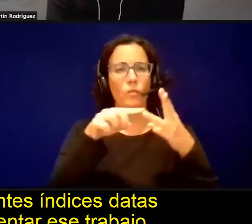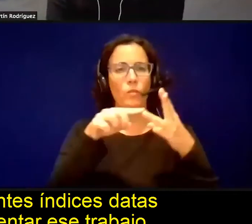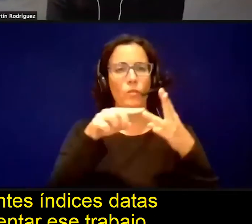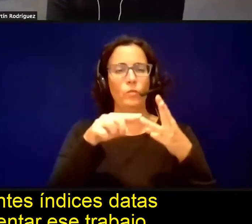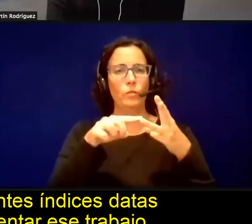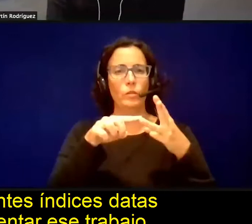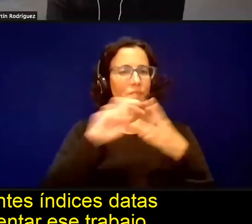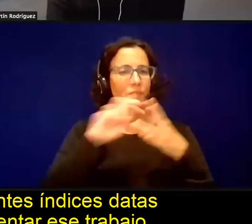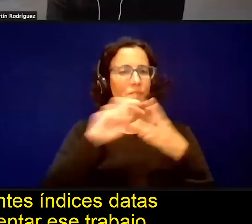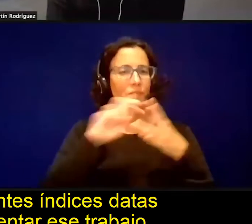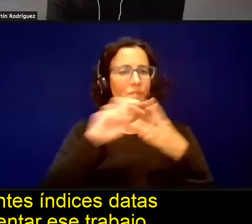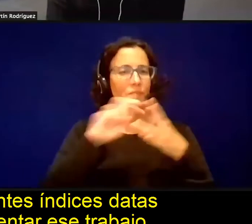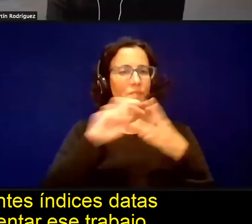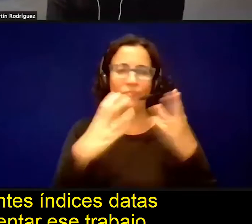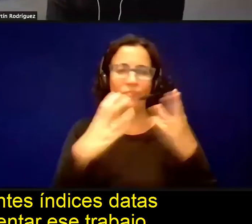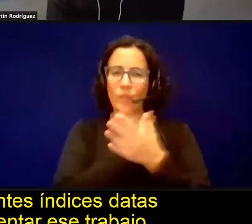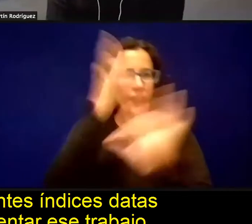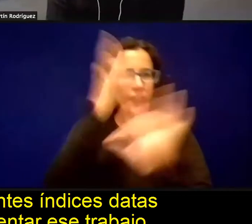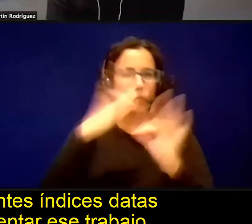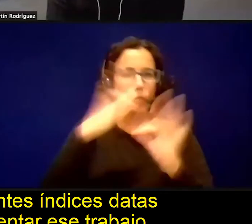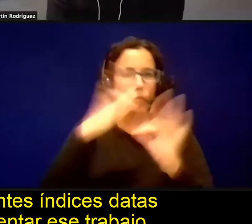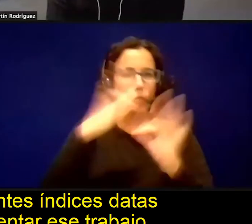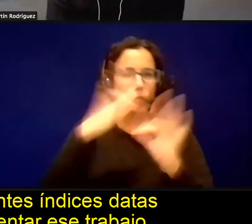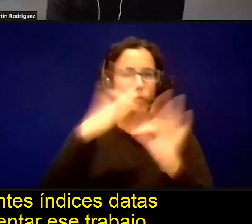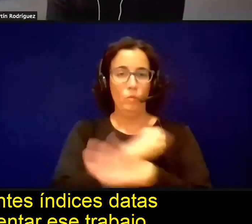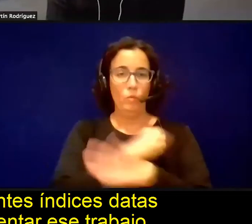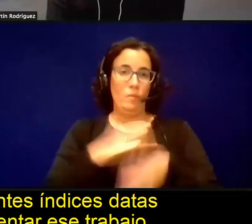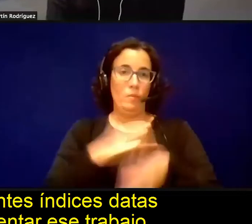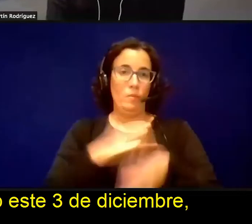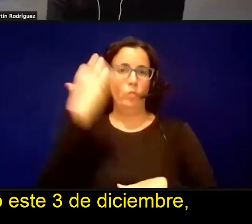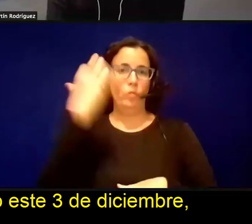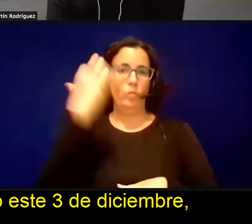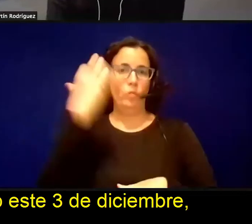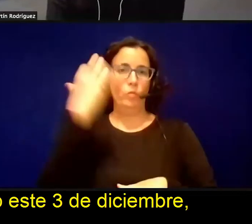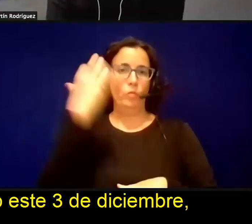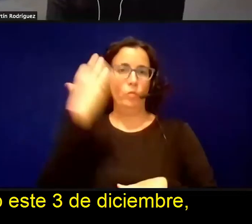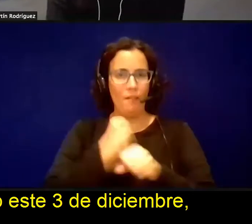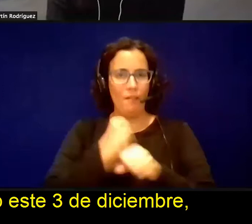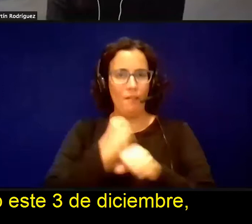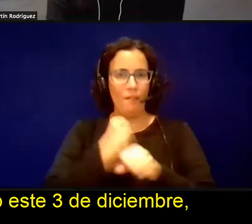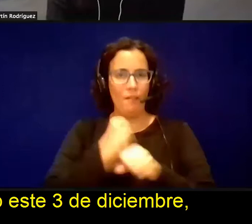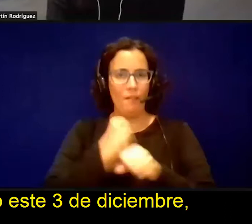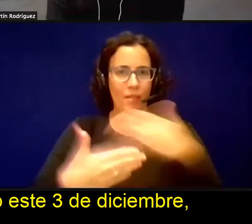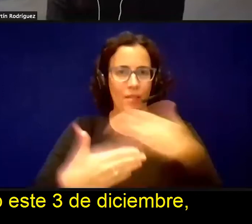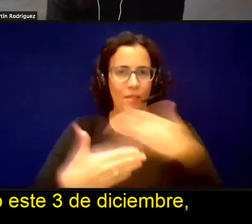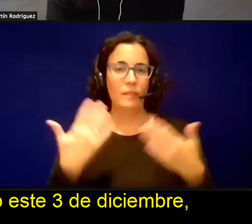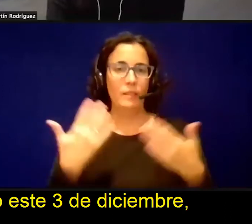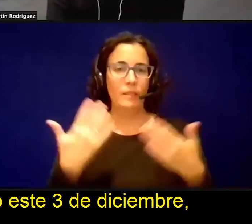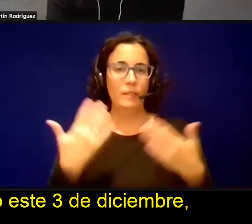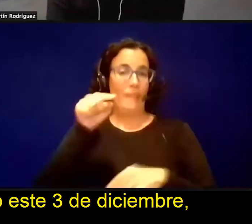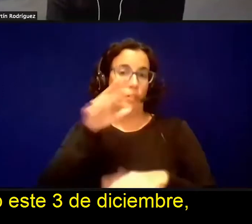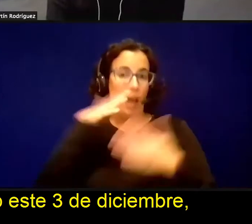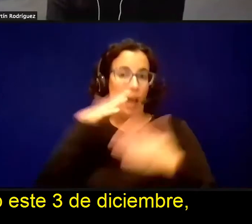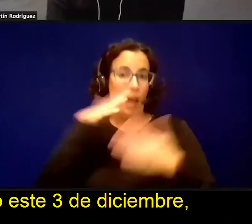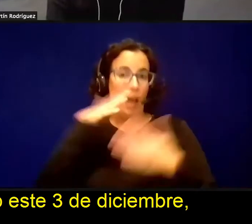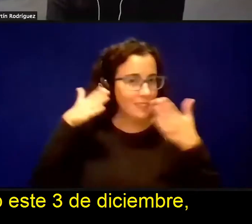índices, datas, para que ellos puedan adelantar ese trabajo. Así que eso es lo que estamos dedicando este 3 de